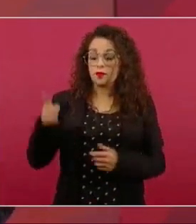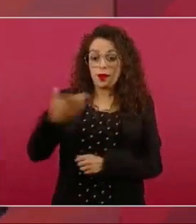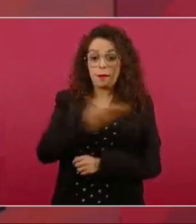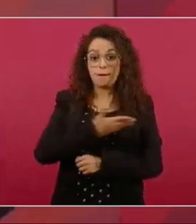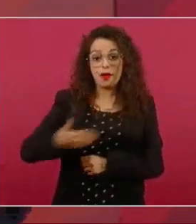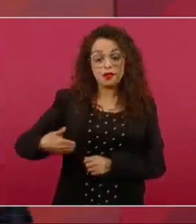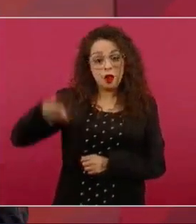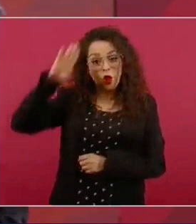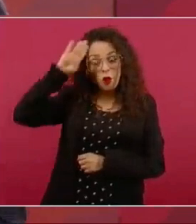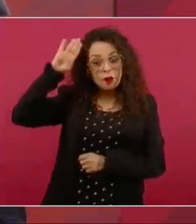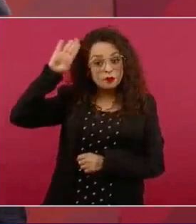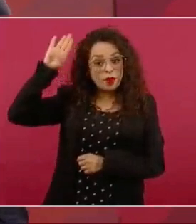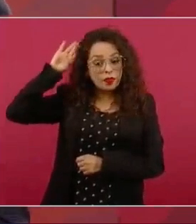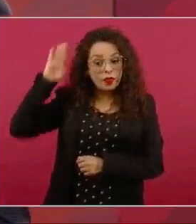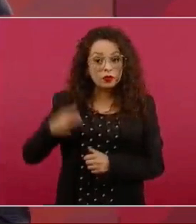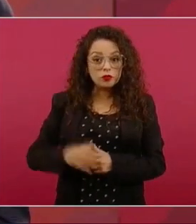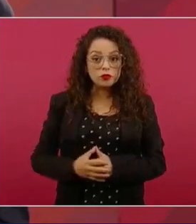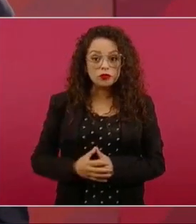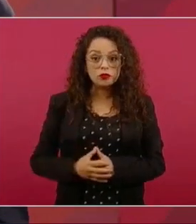ahí van